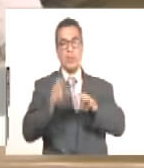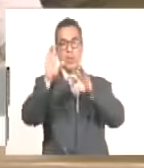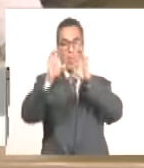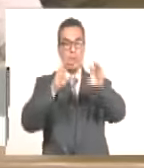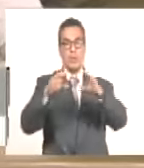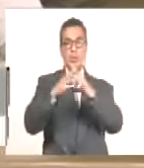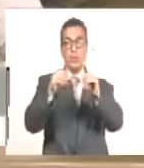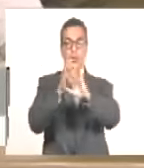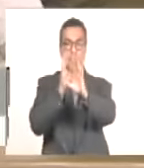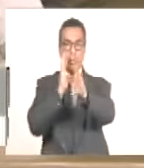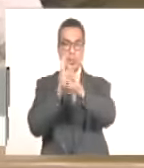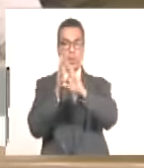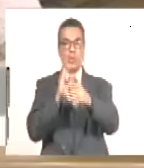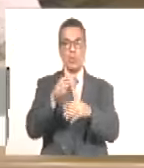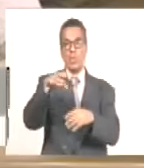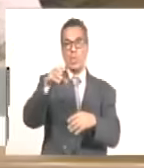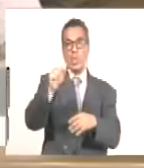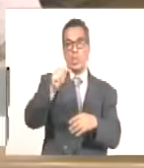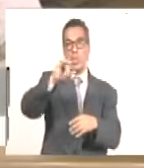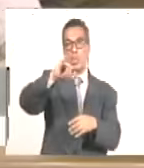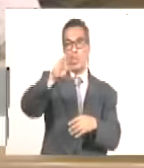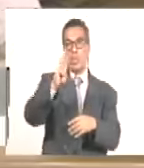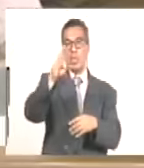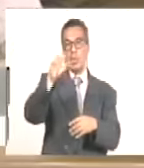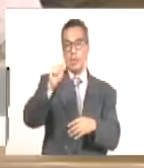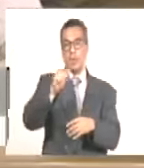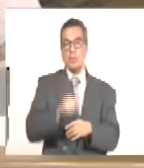Países No Alineados, Saiba